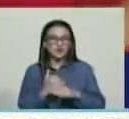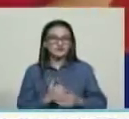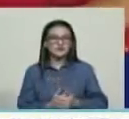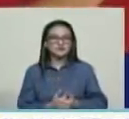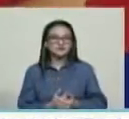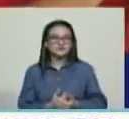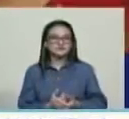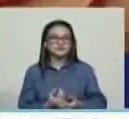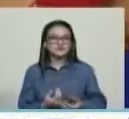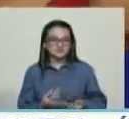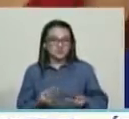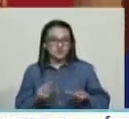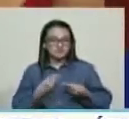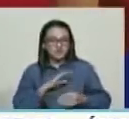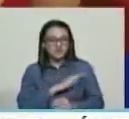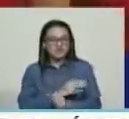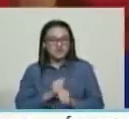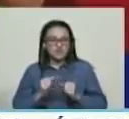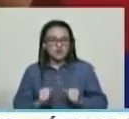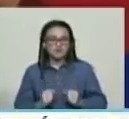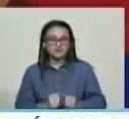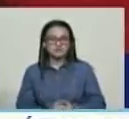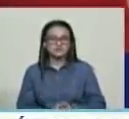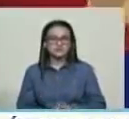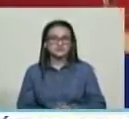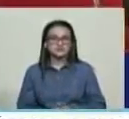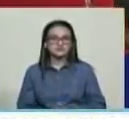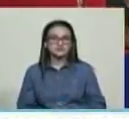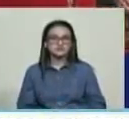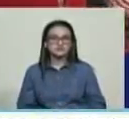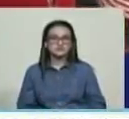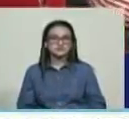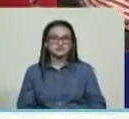da fuerza, y nos da fuerza, mucha fuerza.